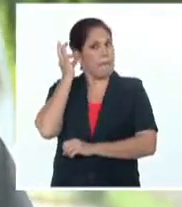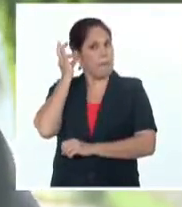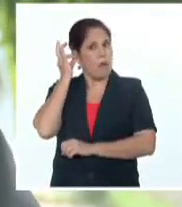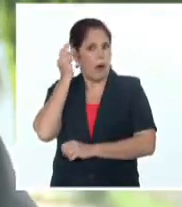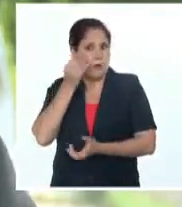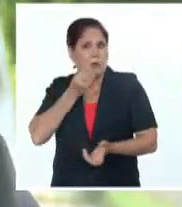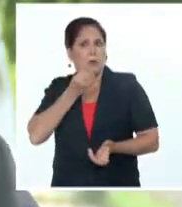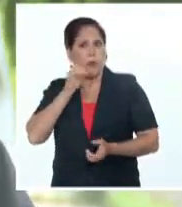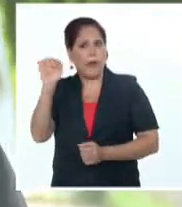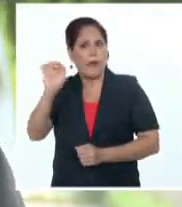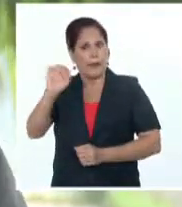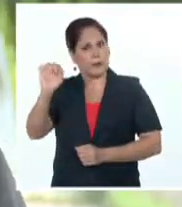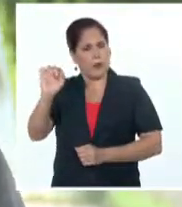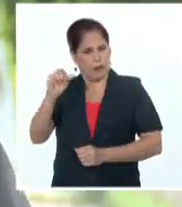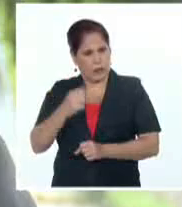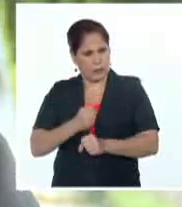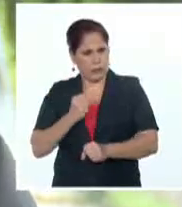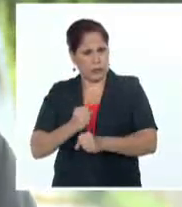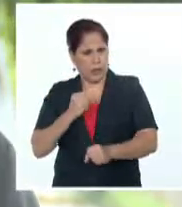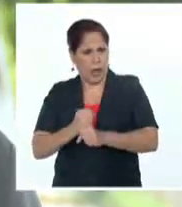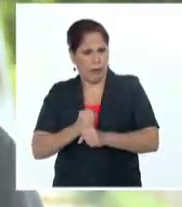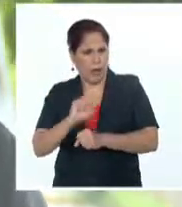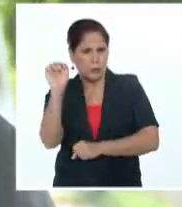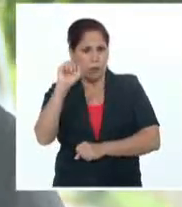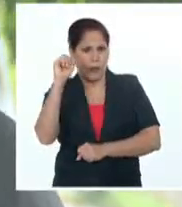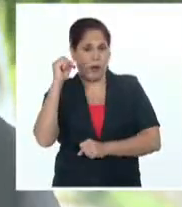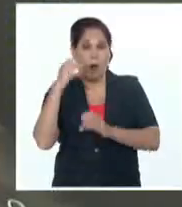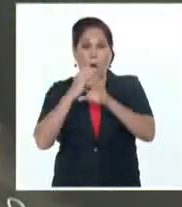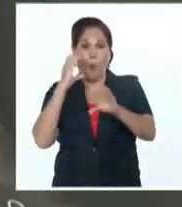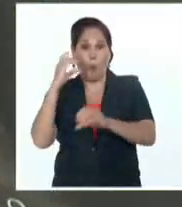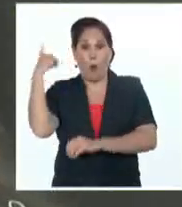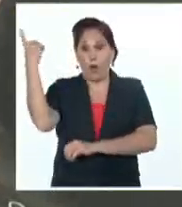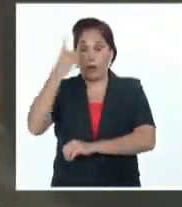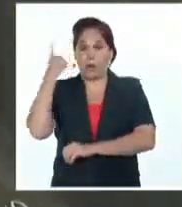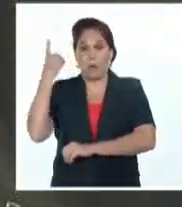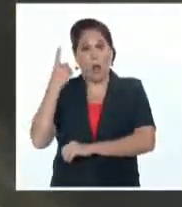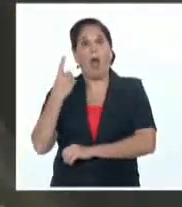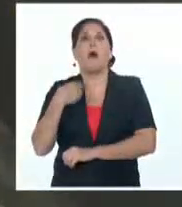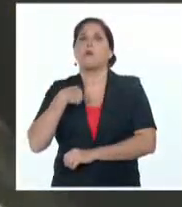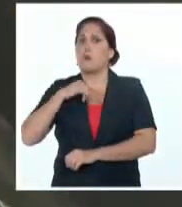que trabaja en Nacionales, chofer de ómnibus. Aquello me impactó.